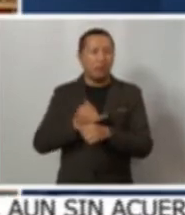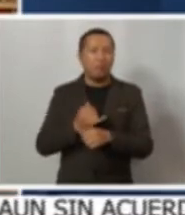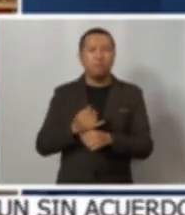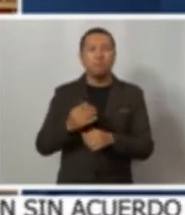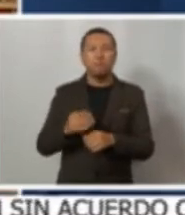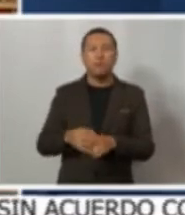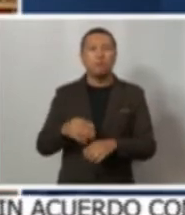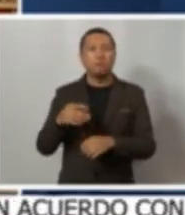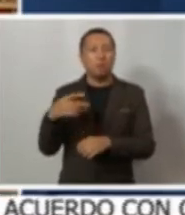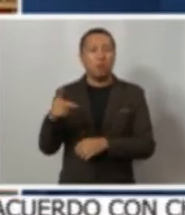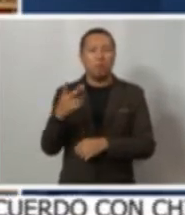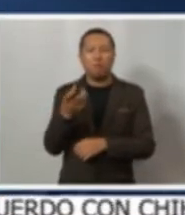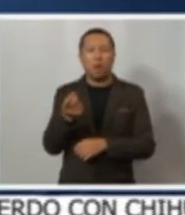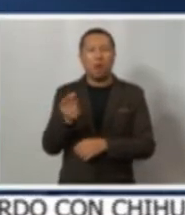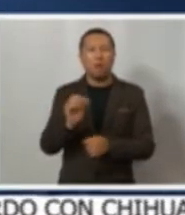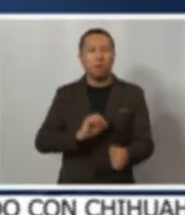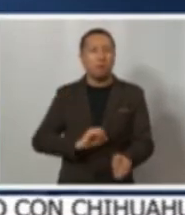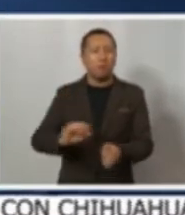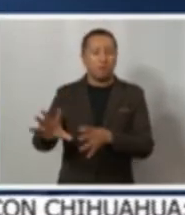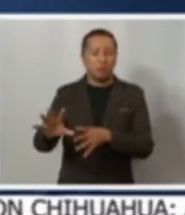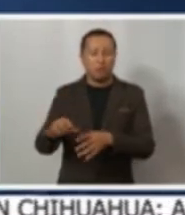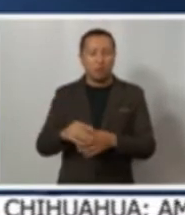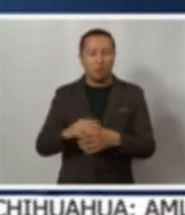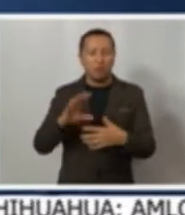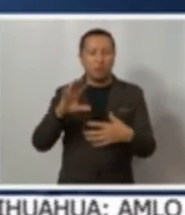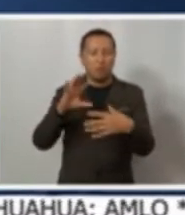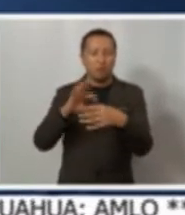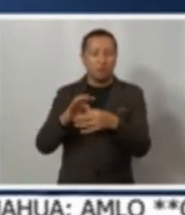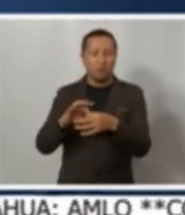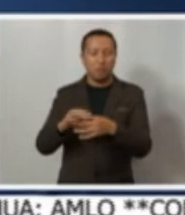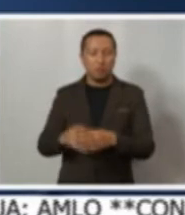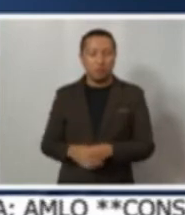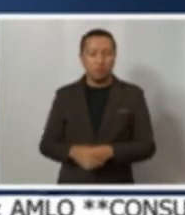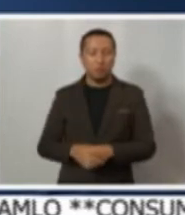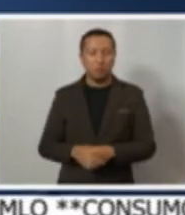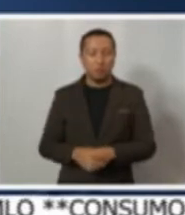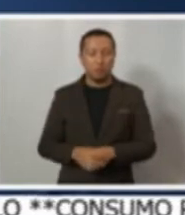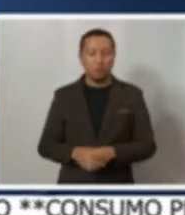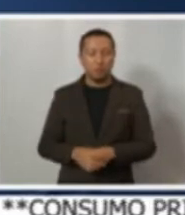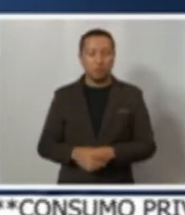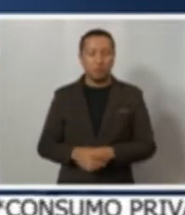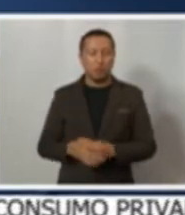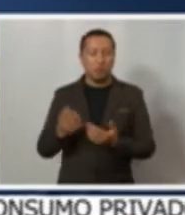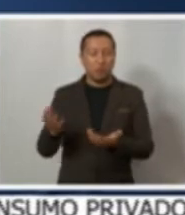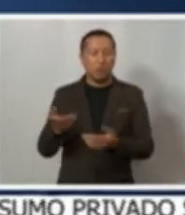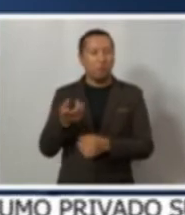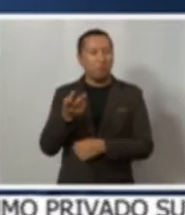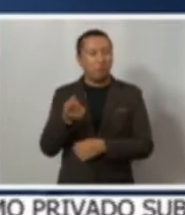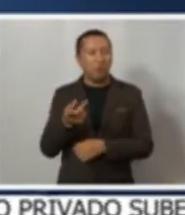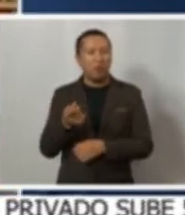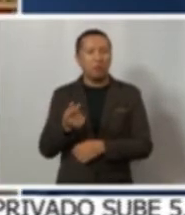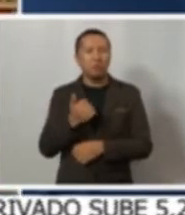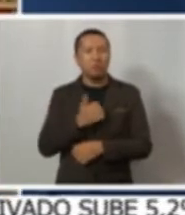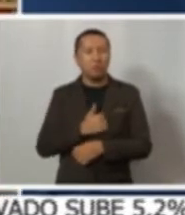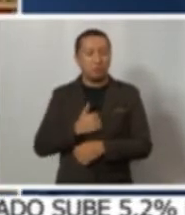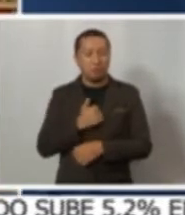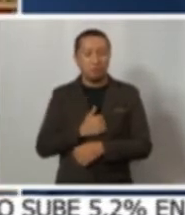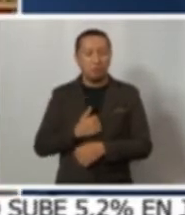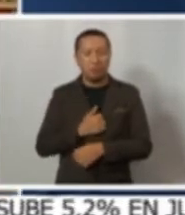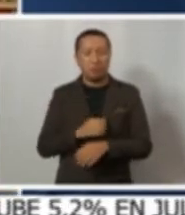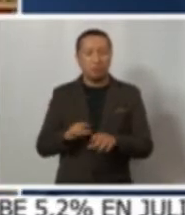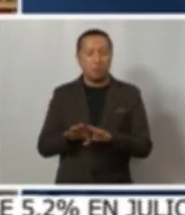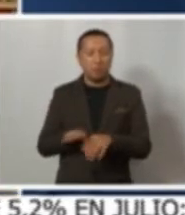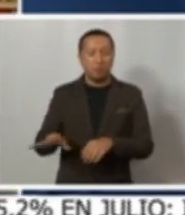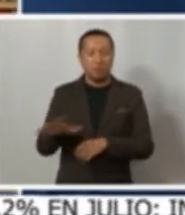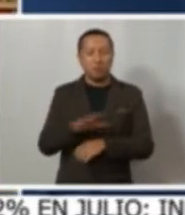sus perros ahí, como los ve usted, amarrados. Sí, ahí está ese pobre can. Esta taquería, dicen, se encuentra en la